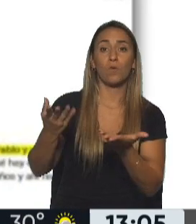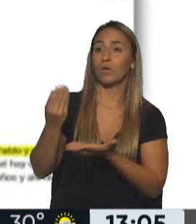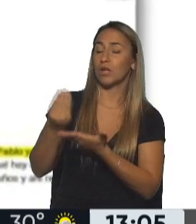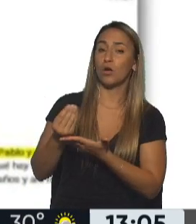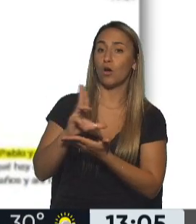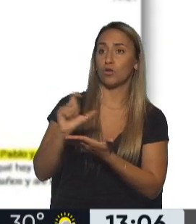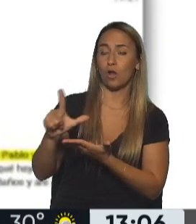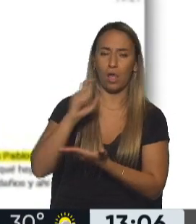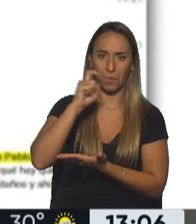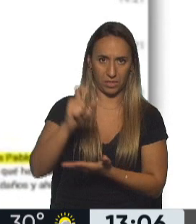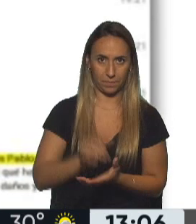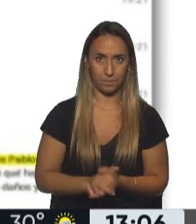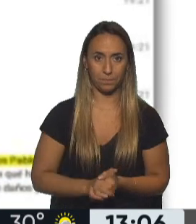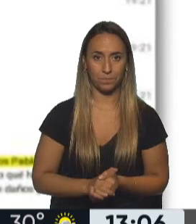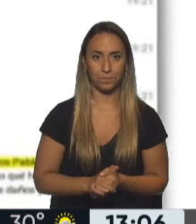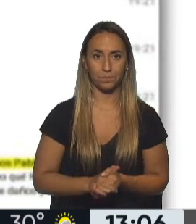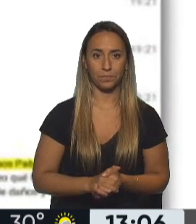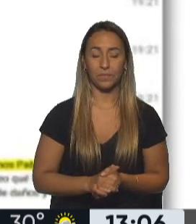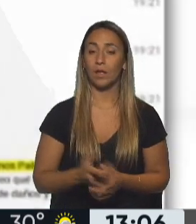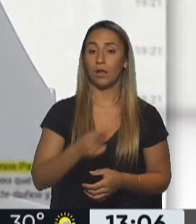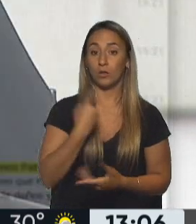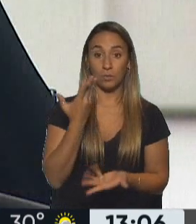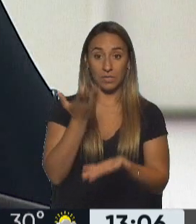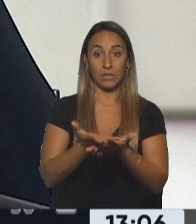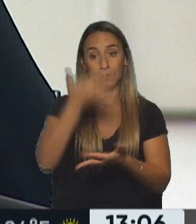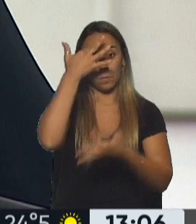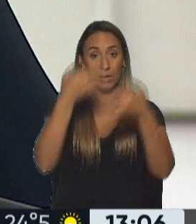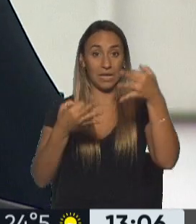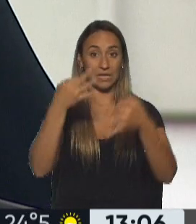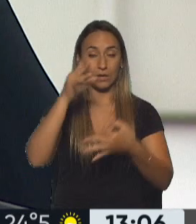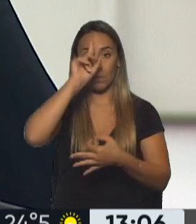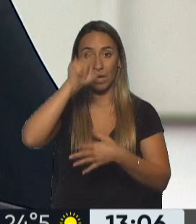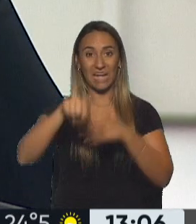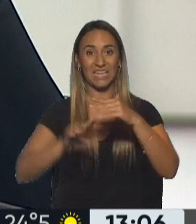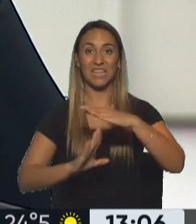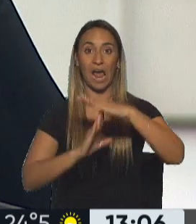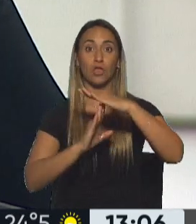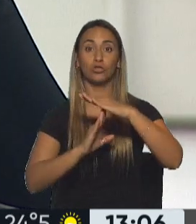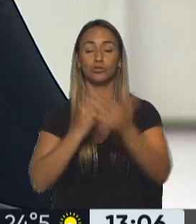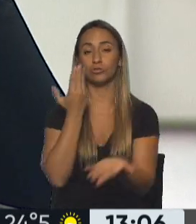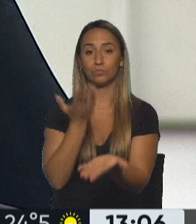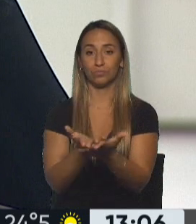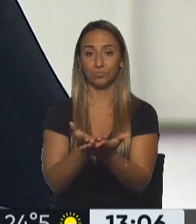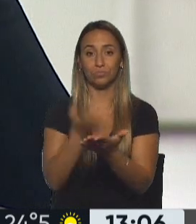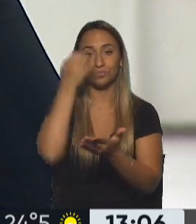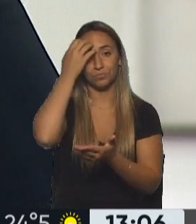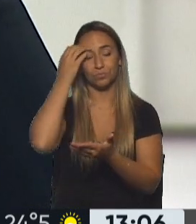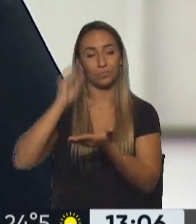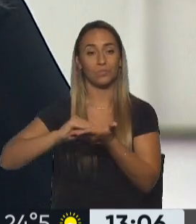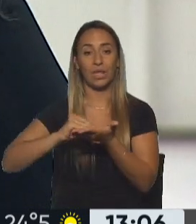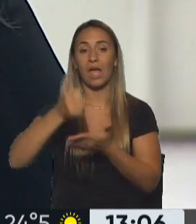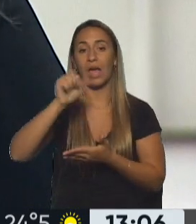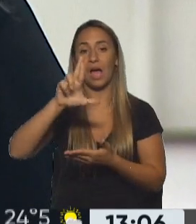hicimos una presentación en el consejo de la magistratura en en el día de hoy contra los doctores Julián